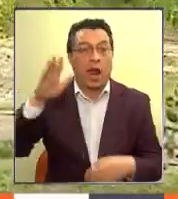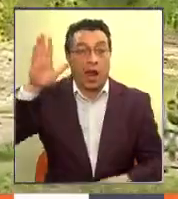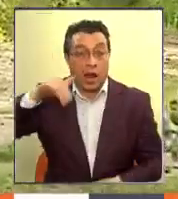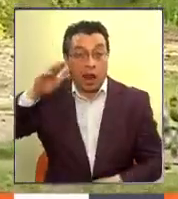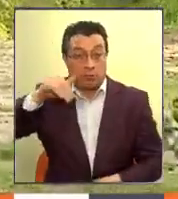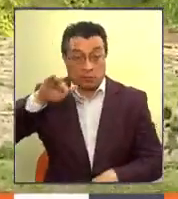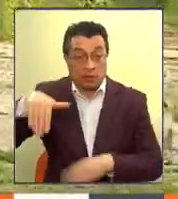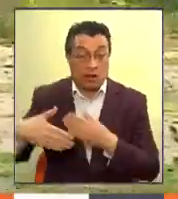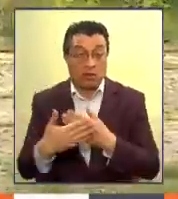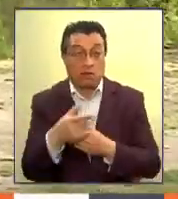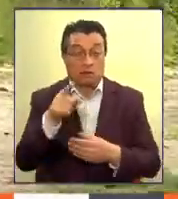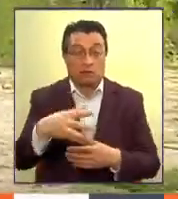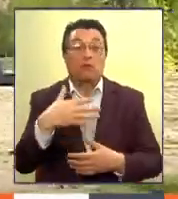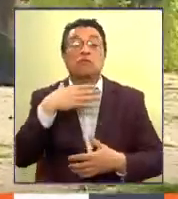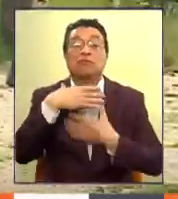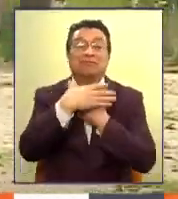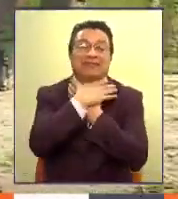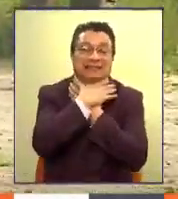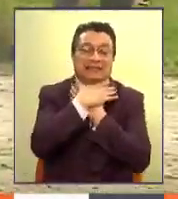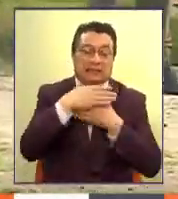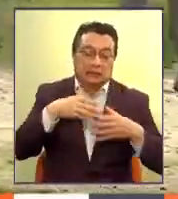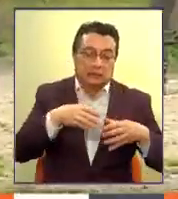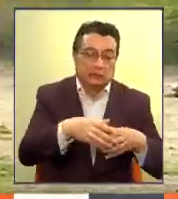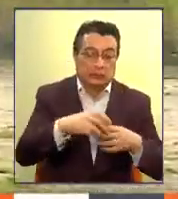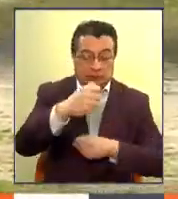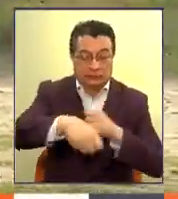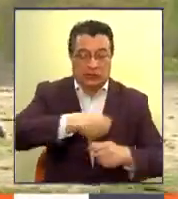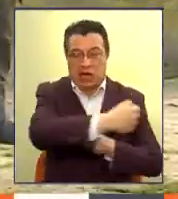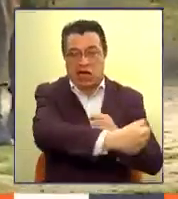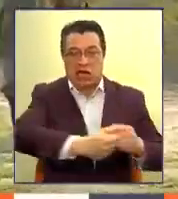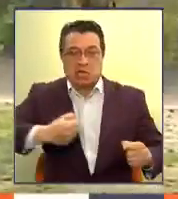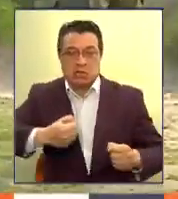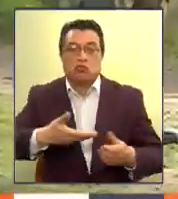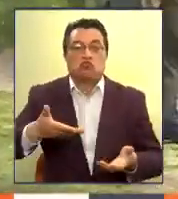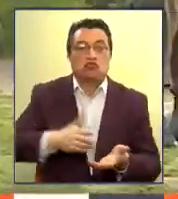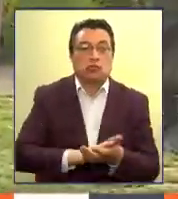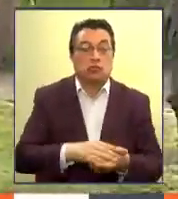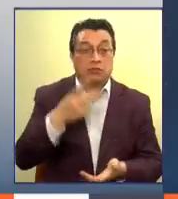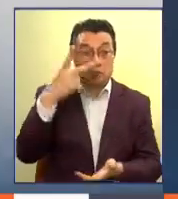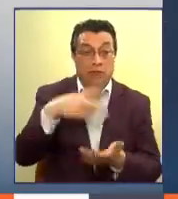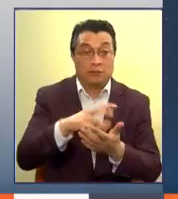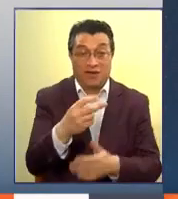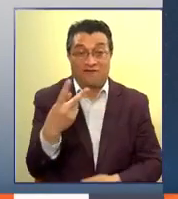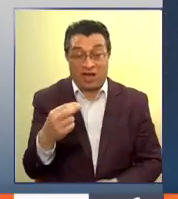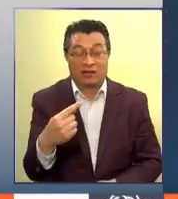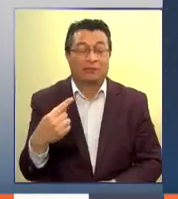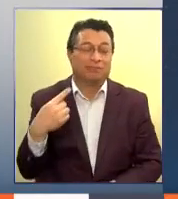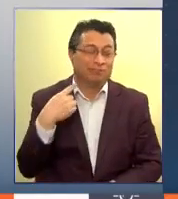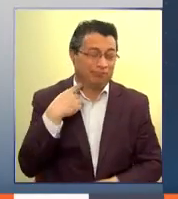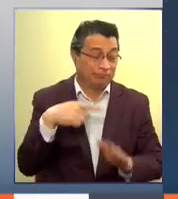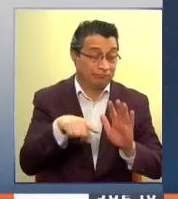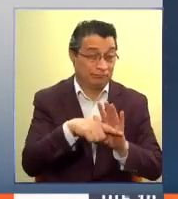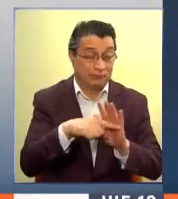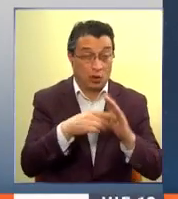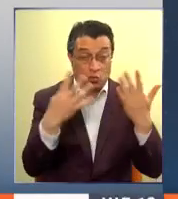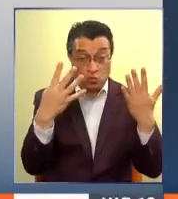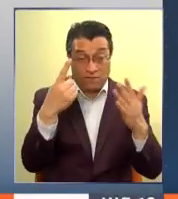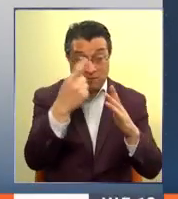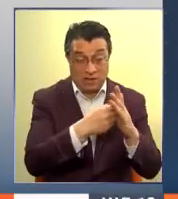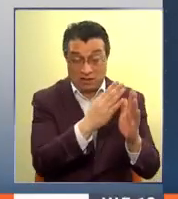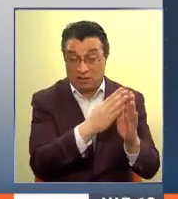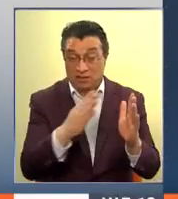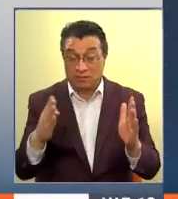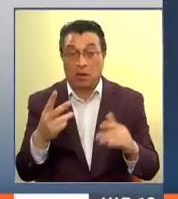este sujeto habría ahorcado a su mujer con un cable. 2020 aparece como un nuevo año negro. Solo en 9 meses,